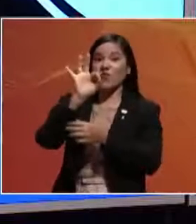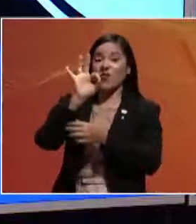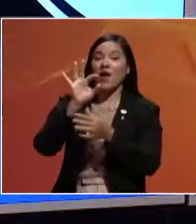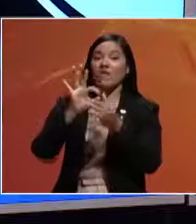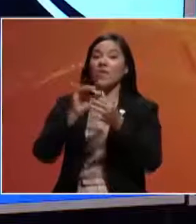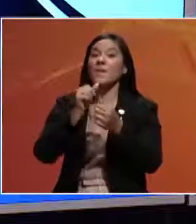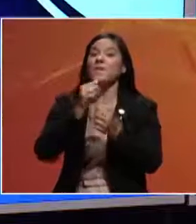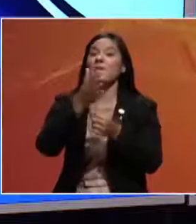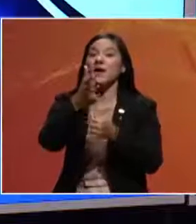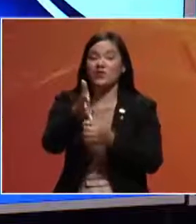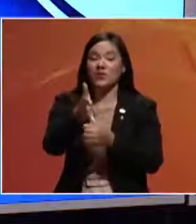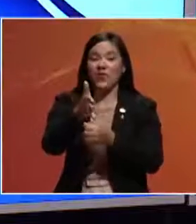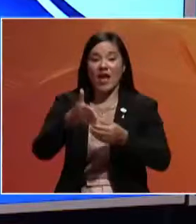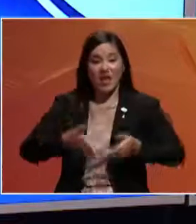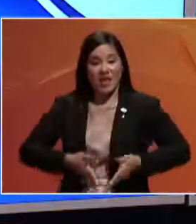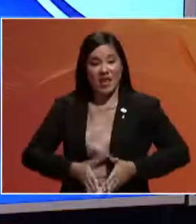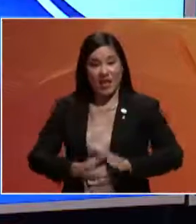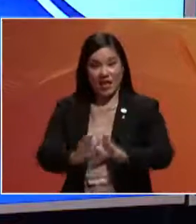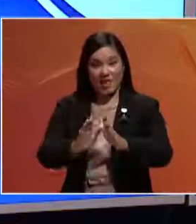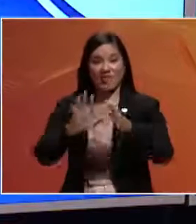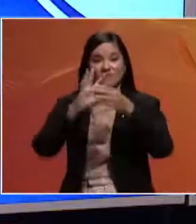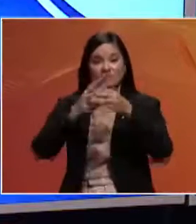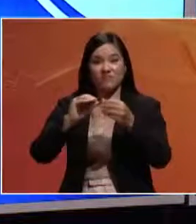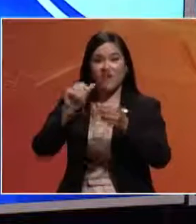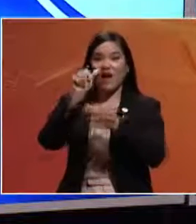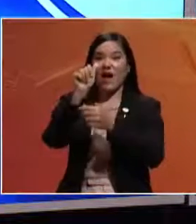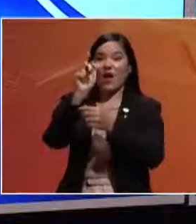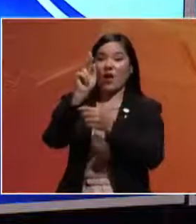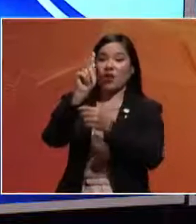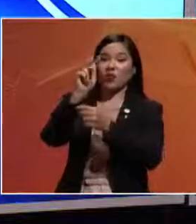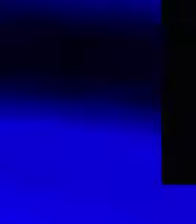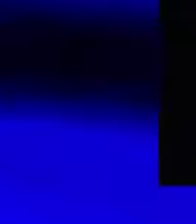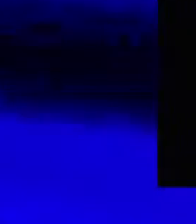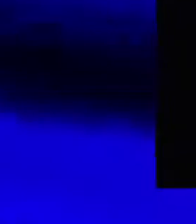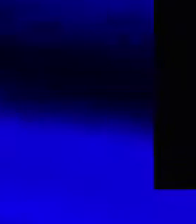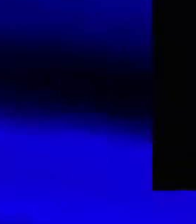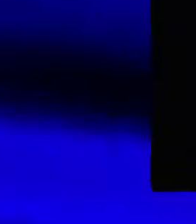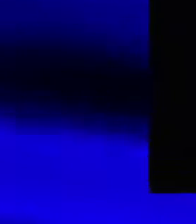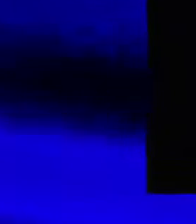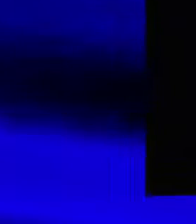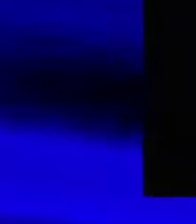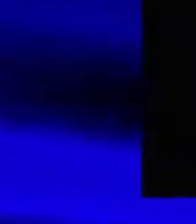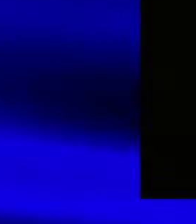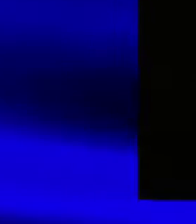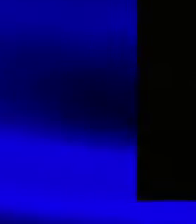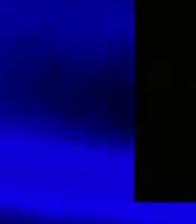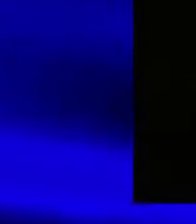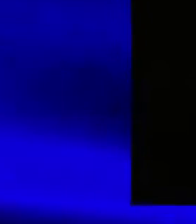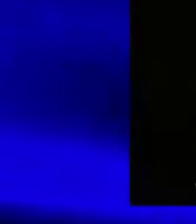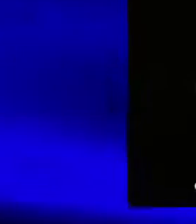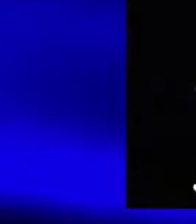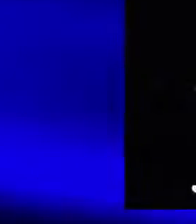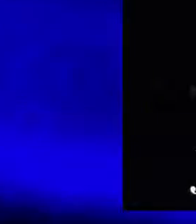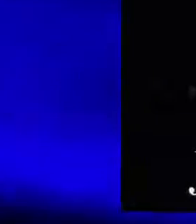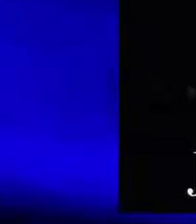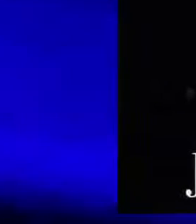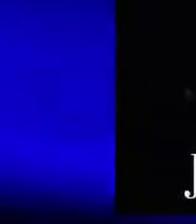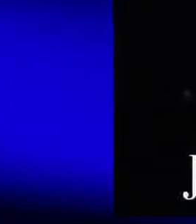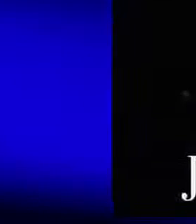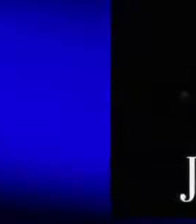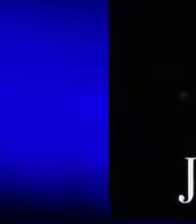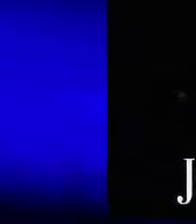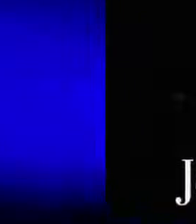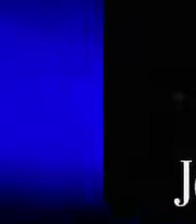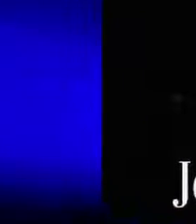nace el autor y escritor español josé ortega y gasset autor de la siguiente frase cada vez que enseñes